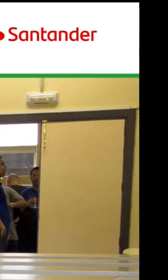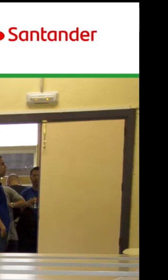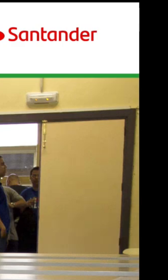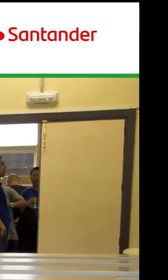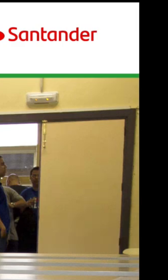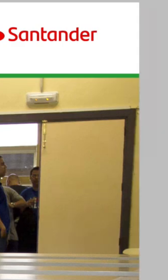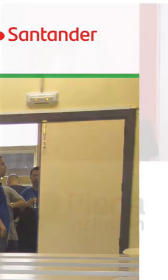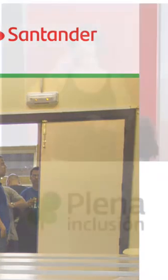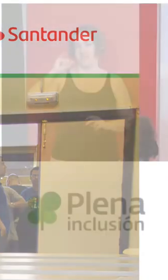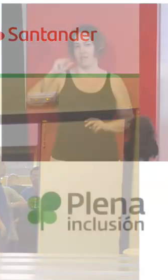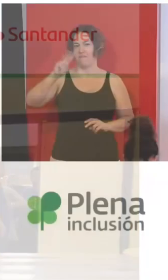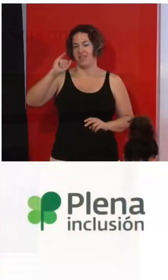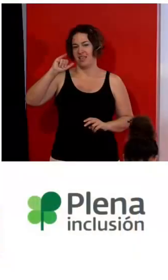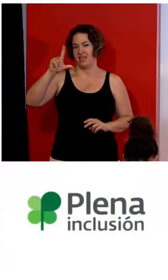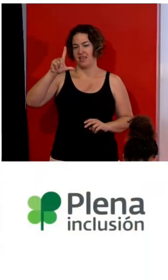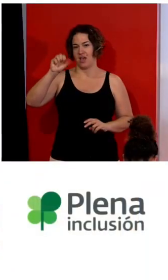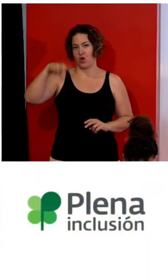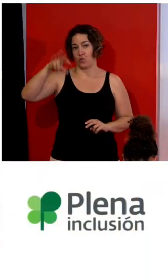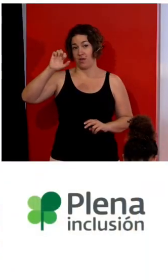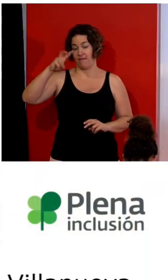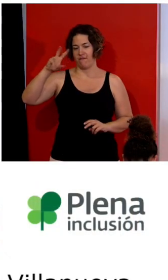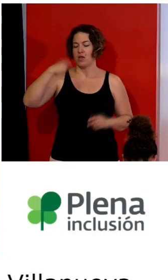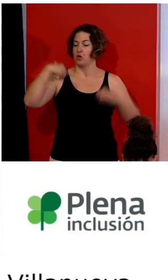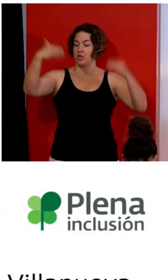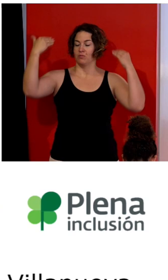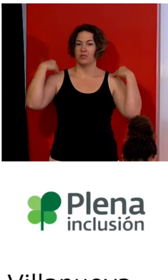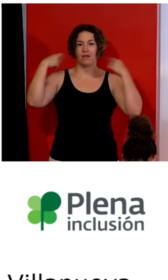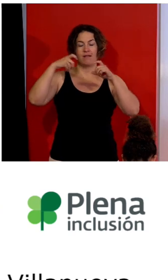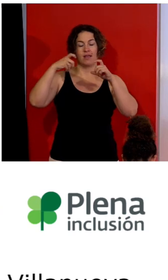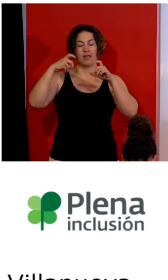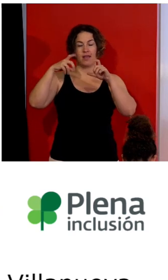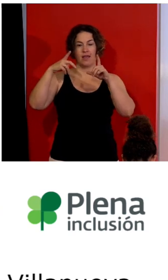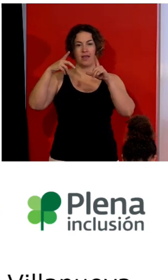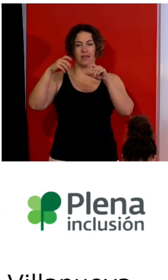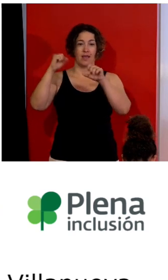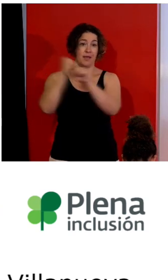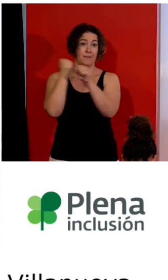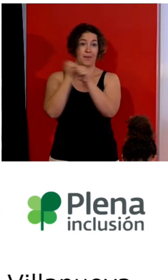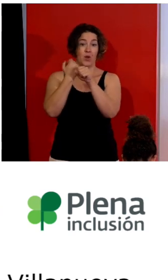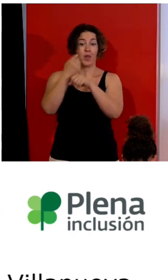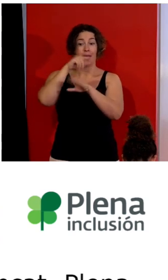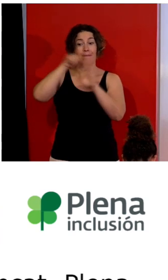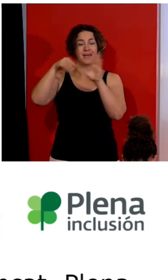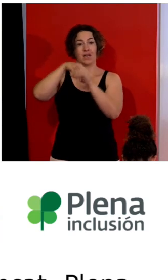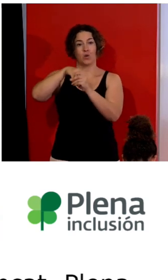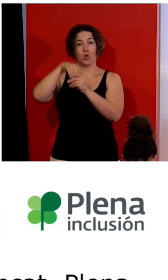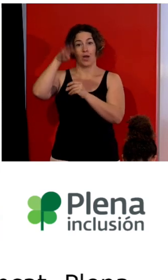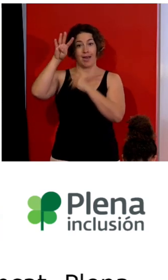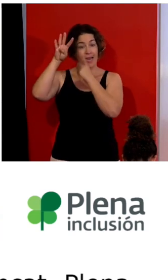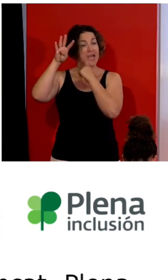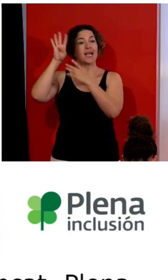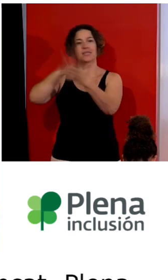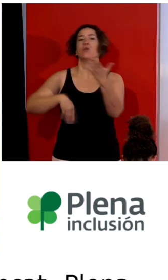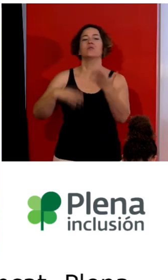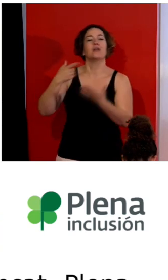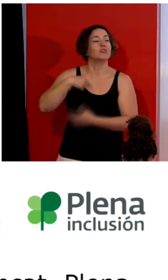Nueva, yo soy responsable de empleo en DINCAT, Plena Inclusión Cataluña, y después de conocer la experiencia